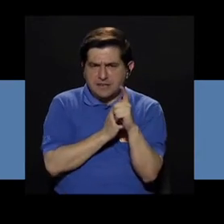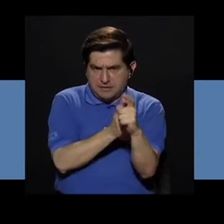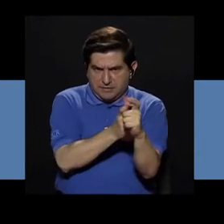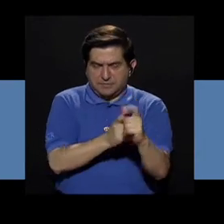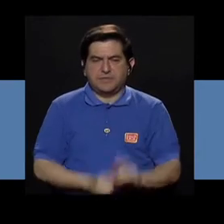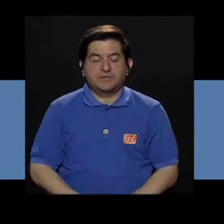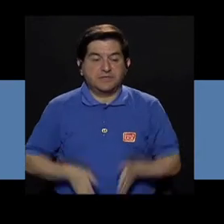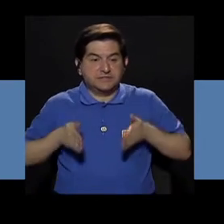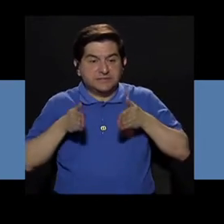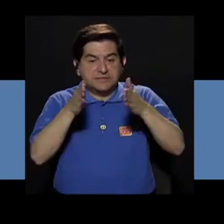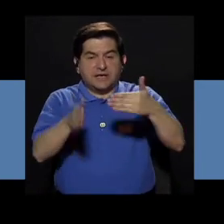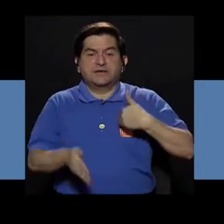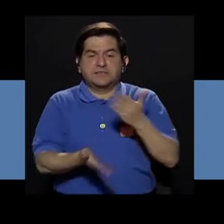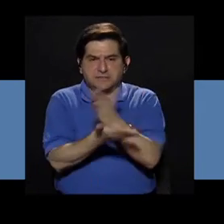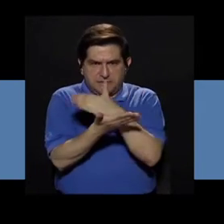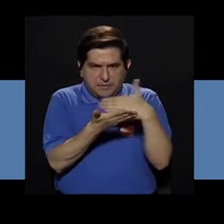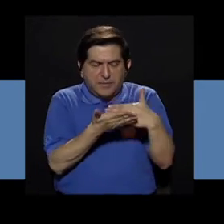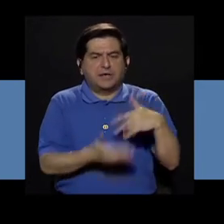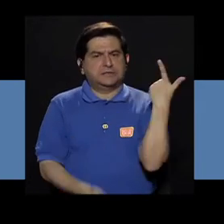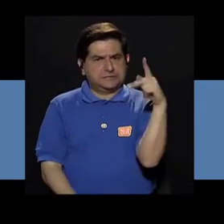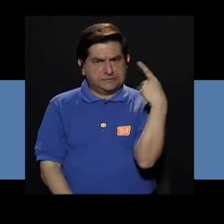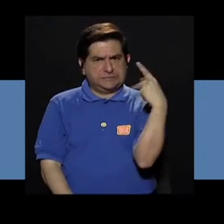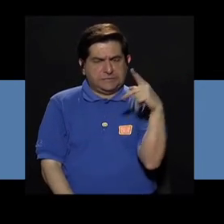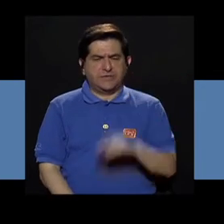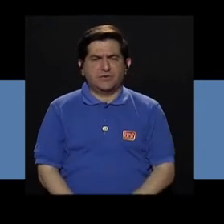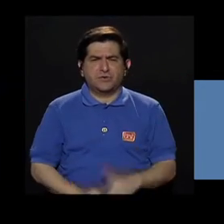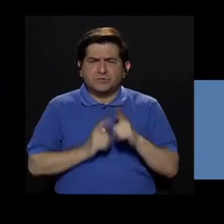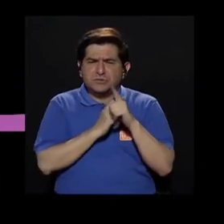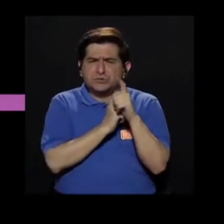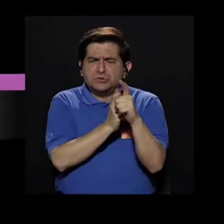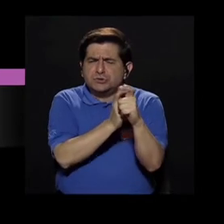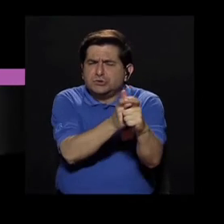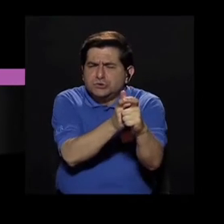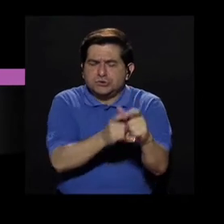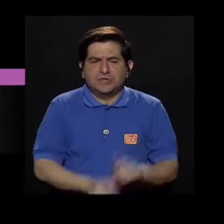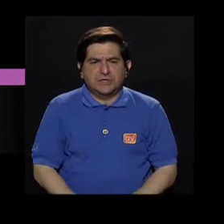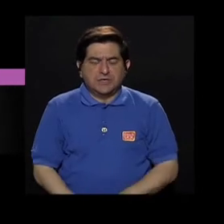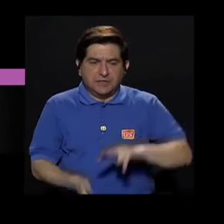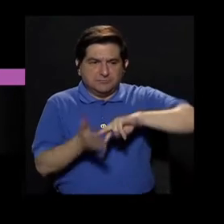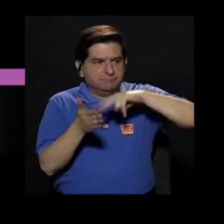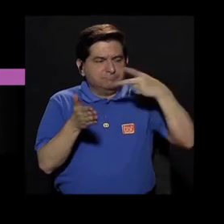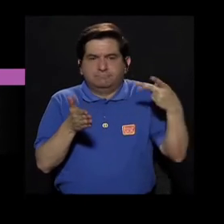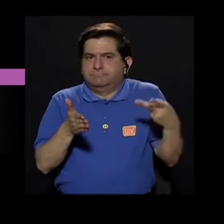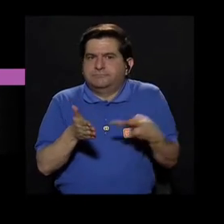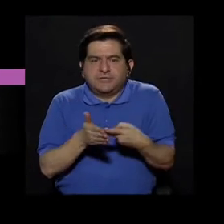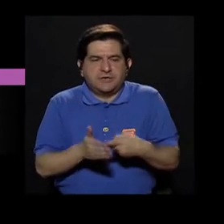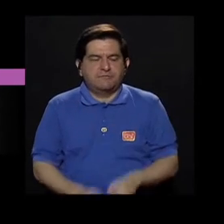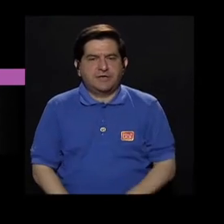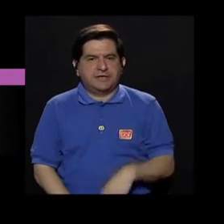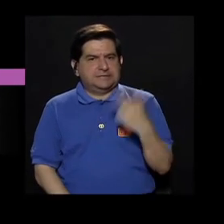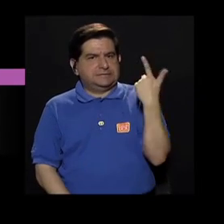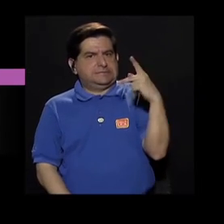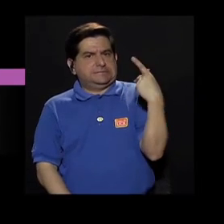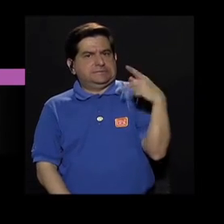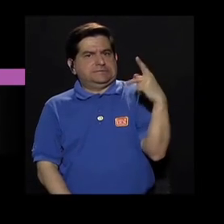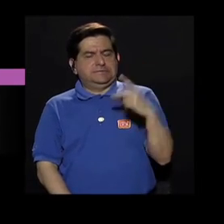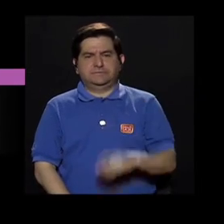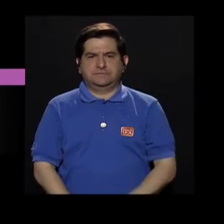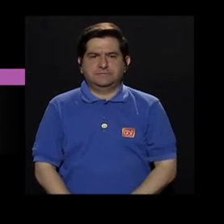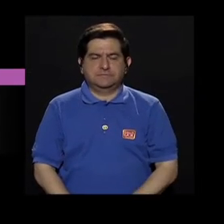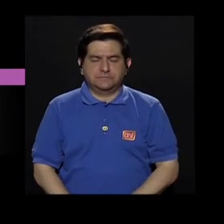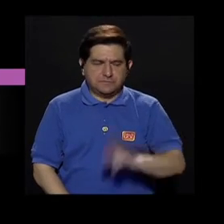de velocidad, porque esta carretera tiene segmentos bastante peligrosos que con velocidades altas se vuelven pues